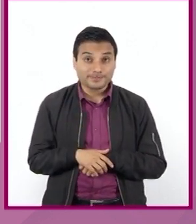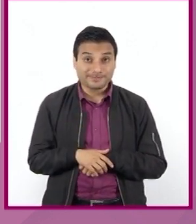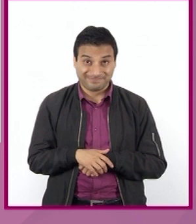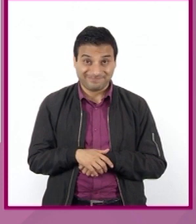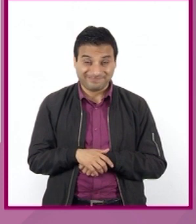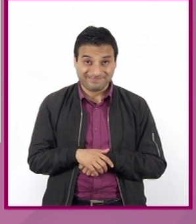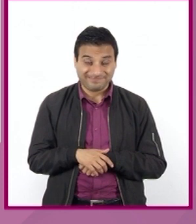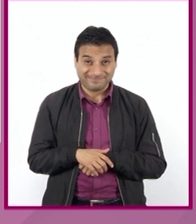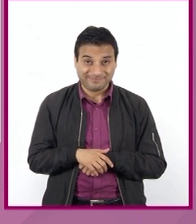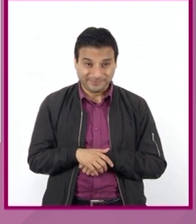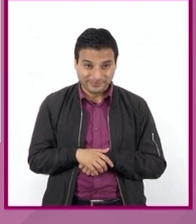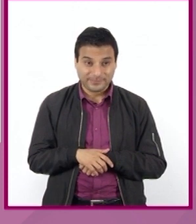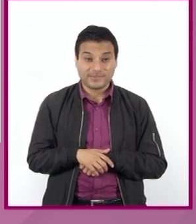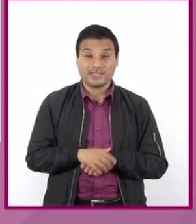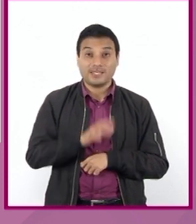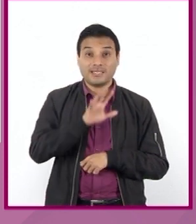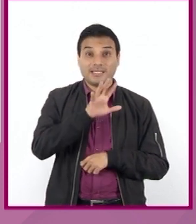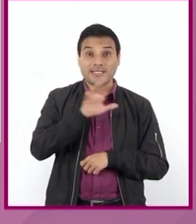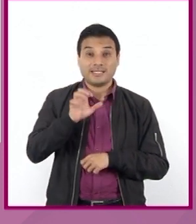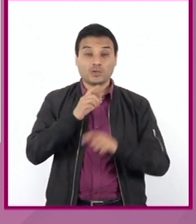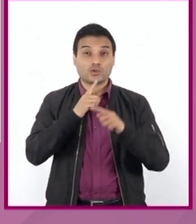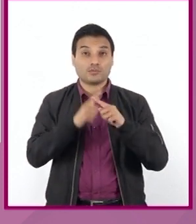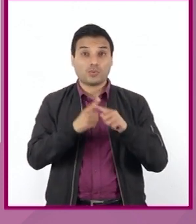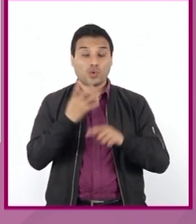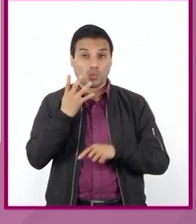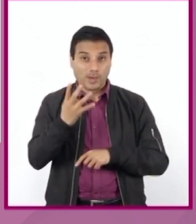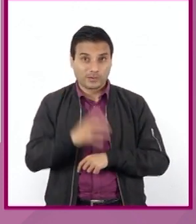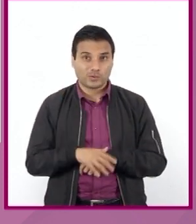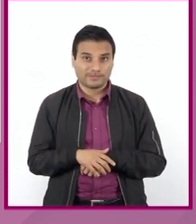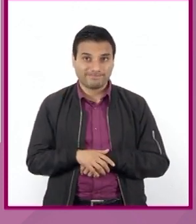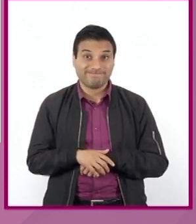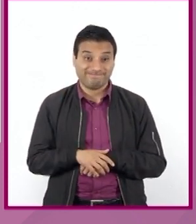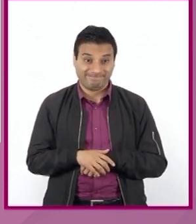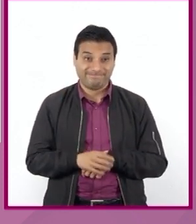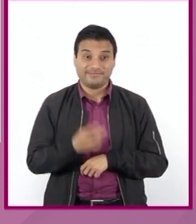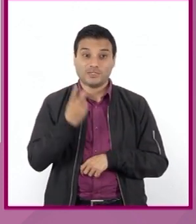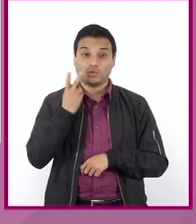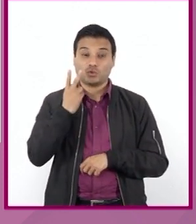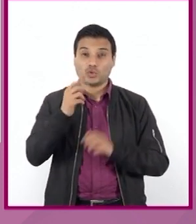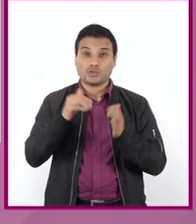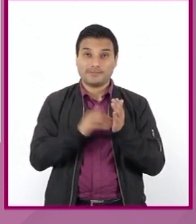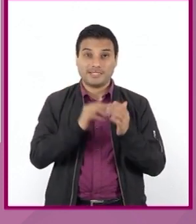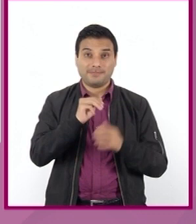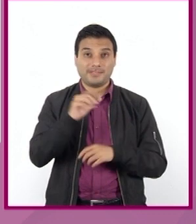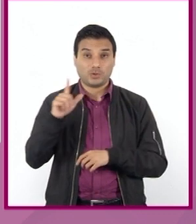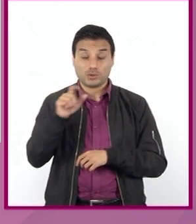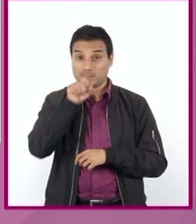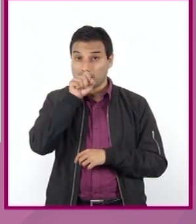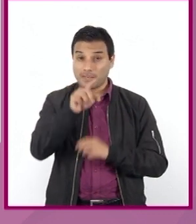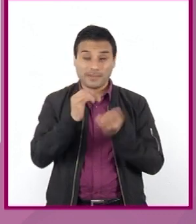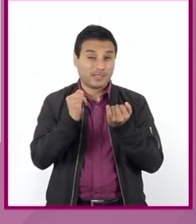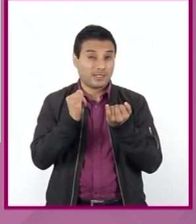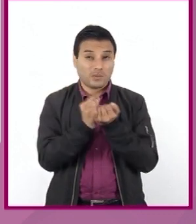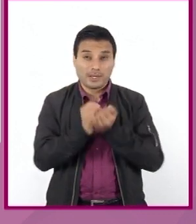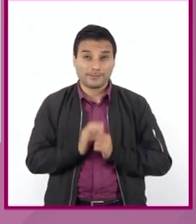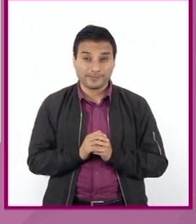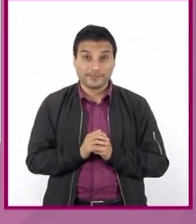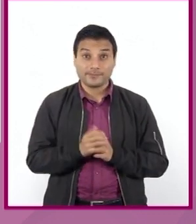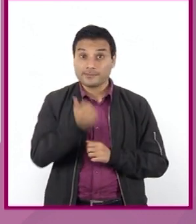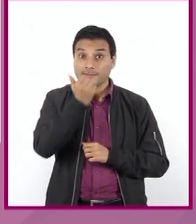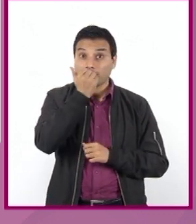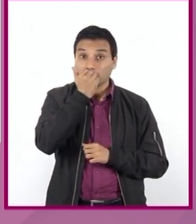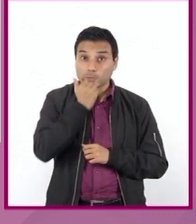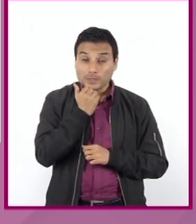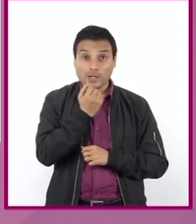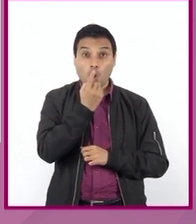consume el día 1, se cuadruplica la cantidad en mililitros de refresco y asimismo se cuadruplica la cantidad